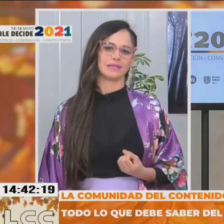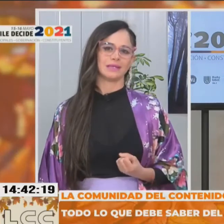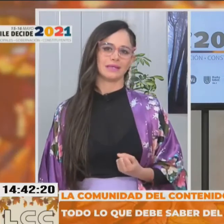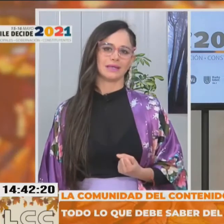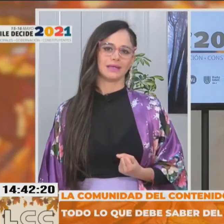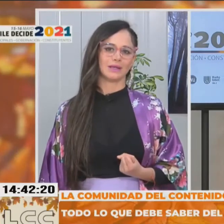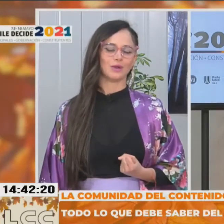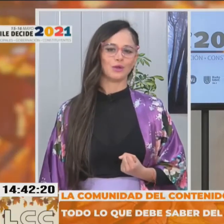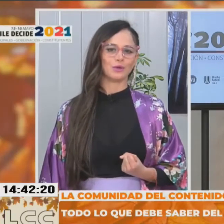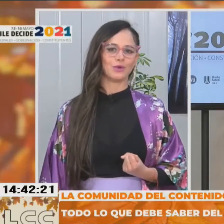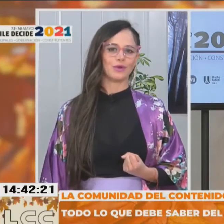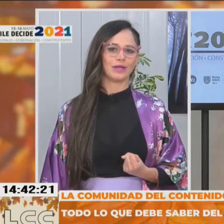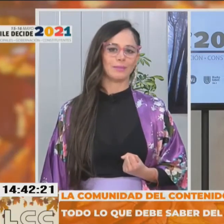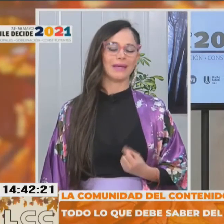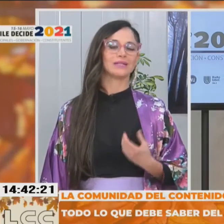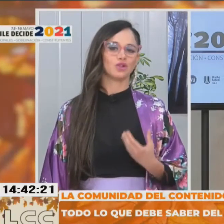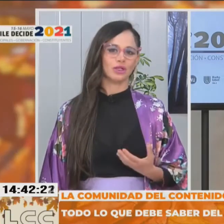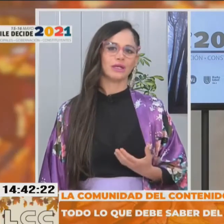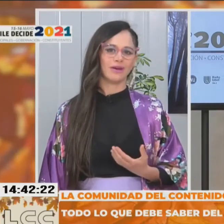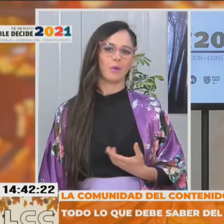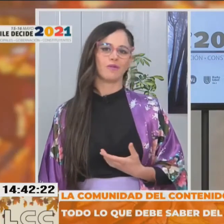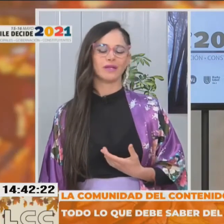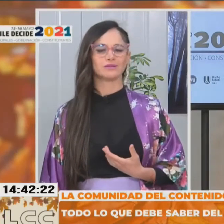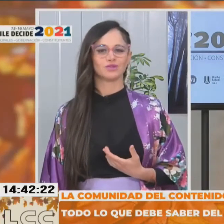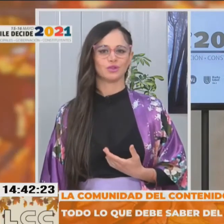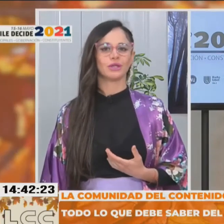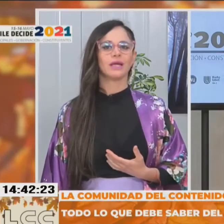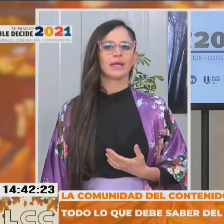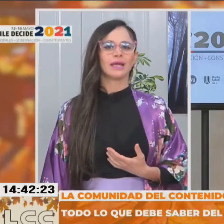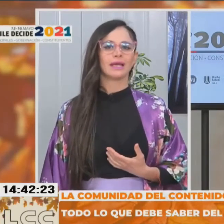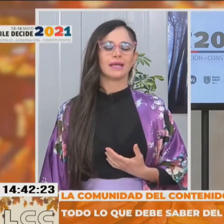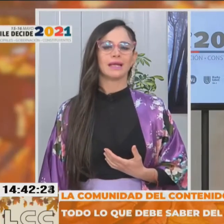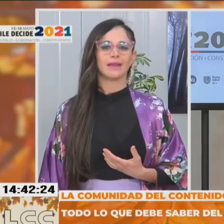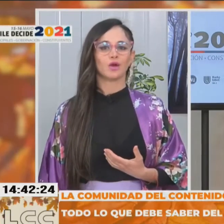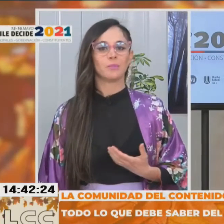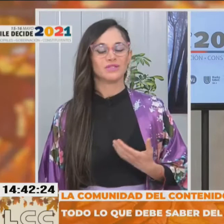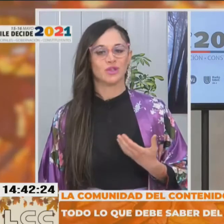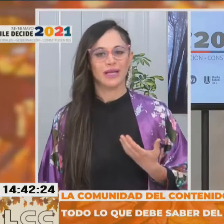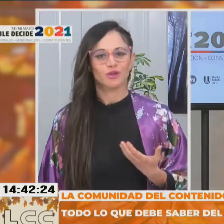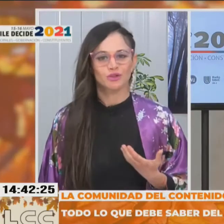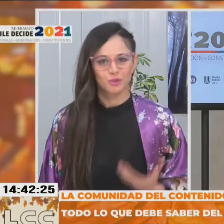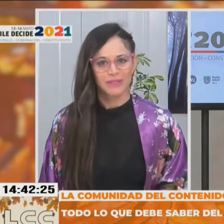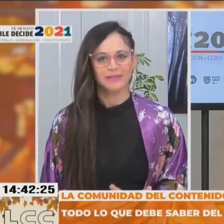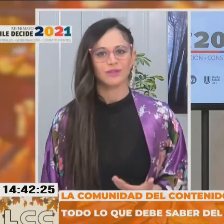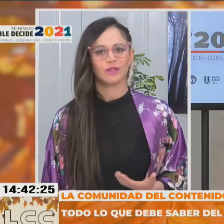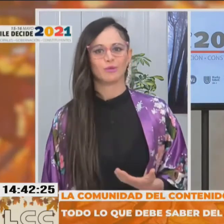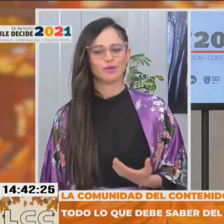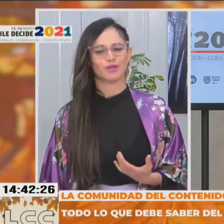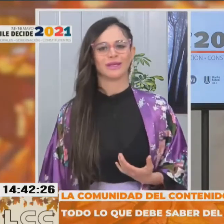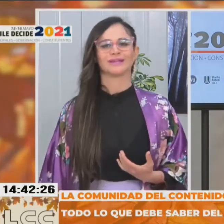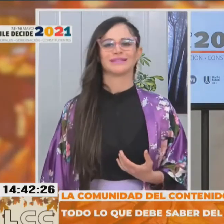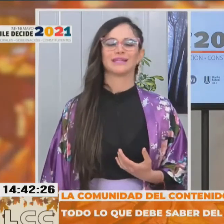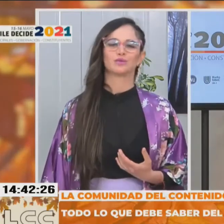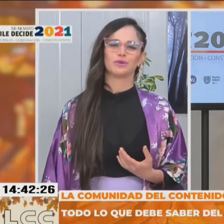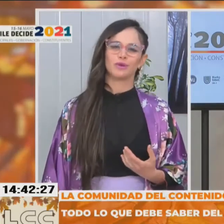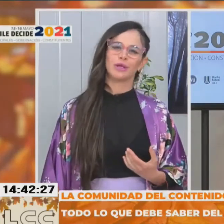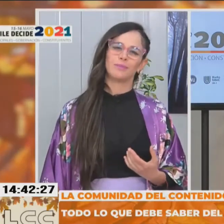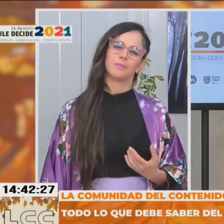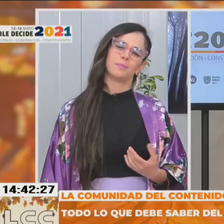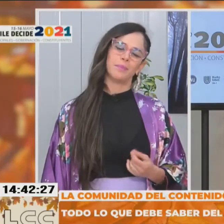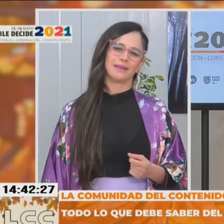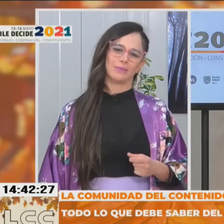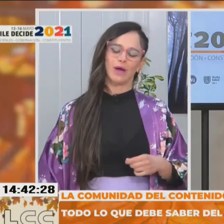importantes, creo yo, más históricas que vamos a vivir son la de convencionales constituyentes, Connie. Por eso que sería súper bueno